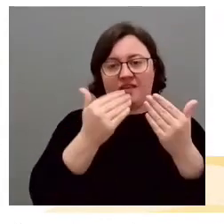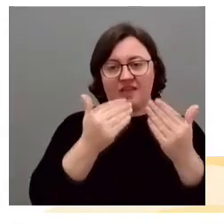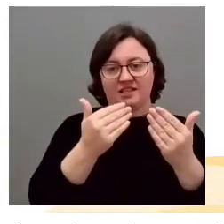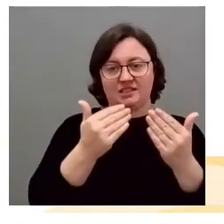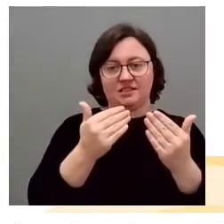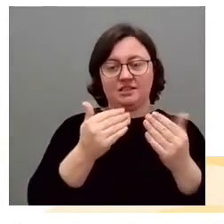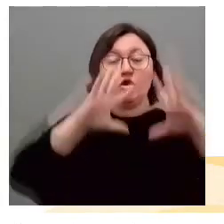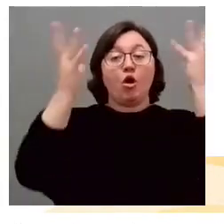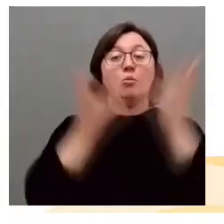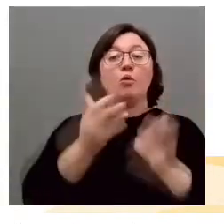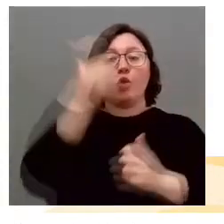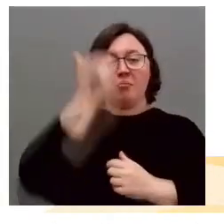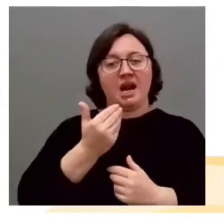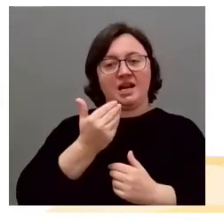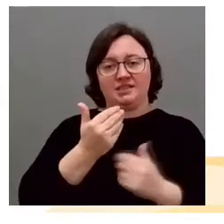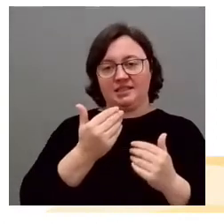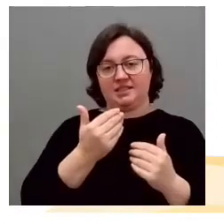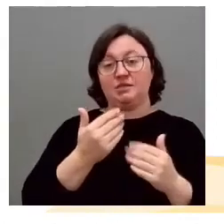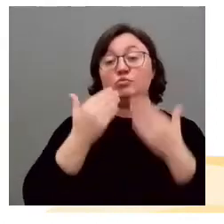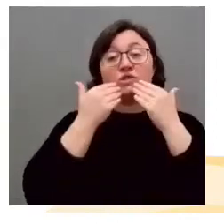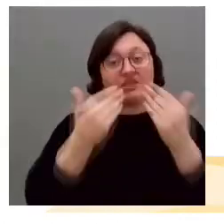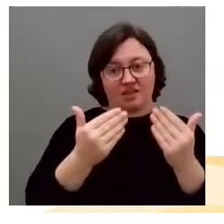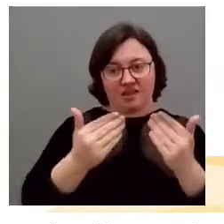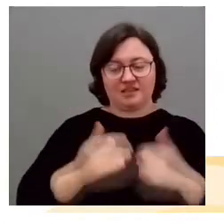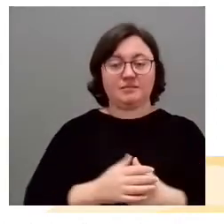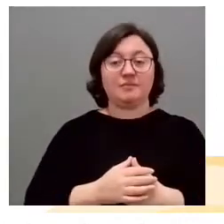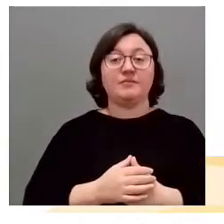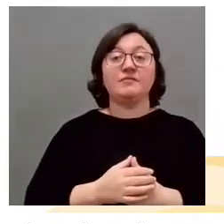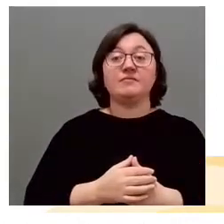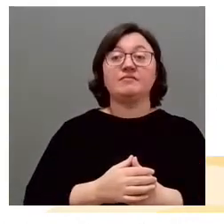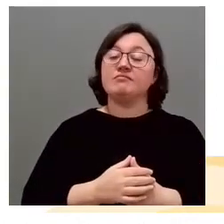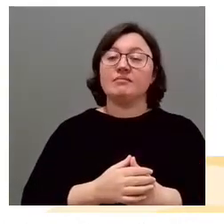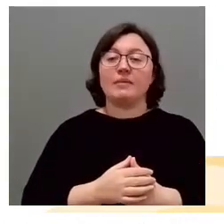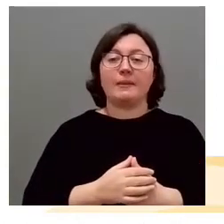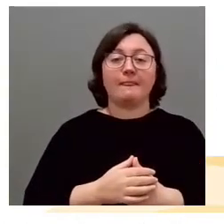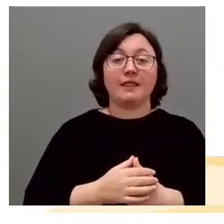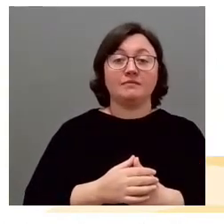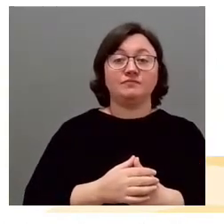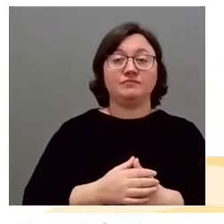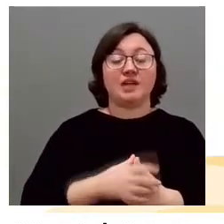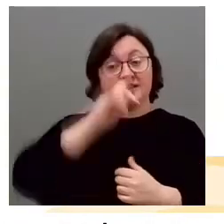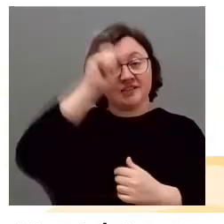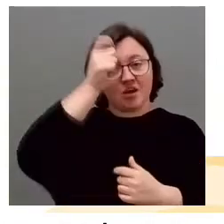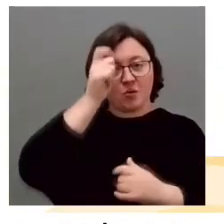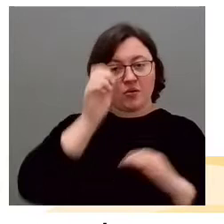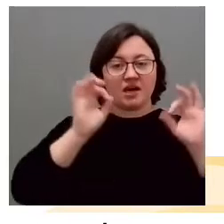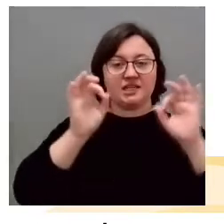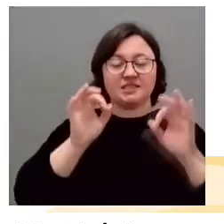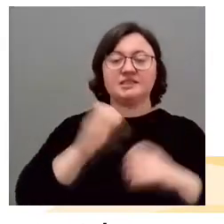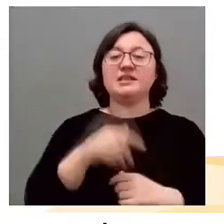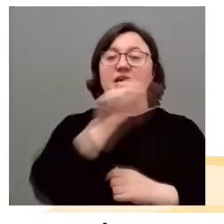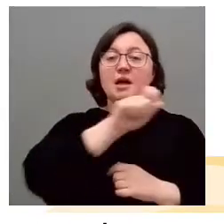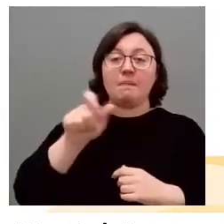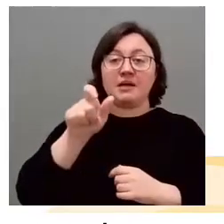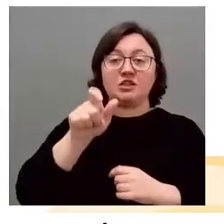desde el mundo de la parálisis cerebral. Muchísimas gracias también. Quiero saludar también a todas las personas